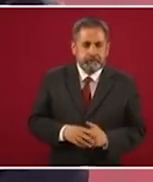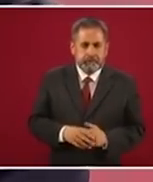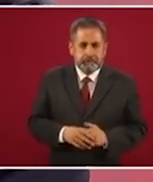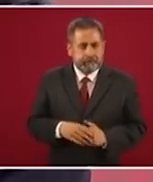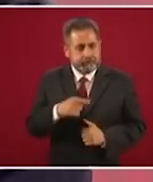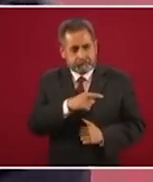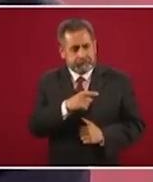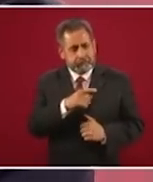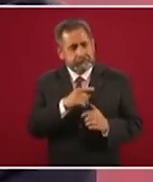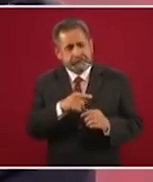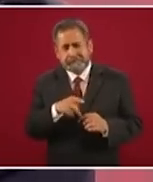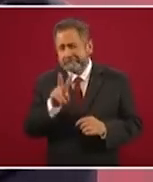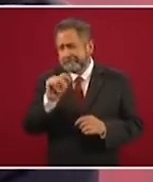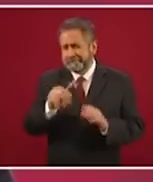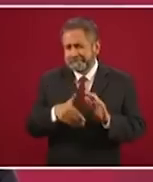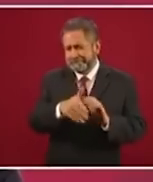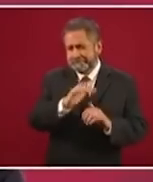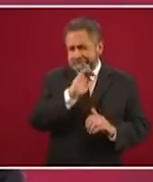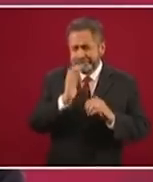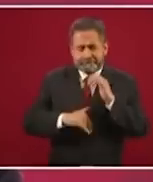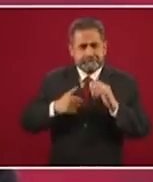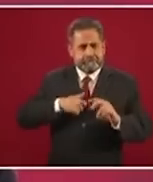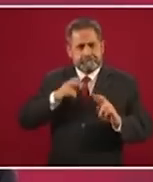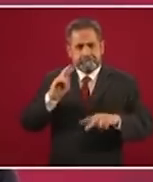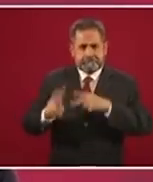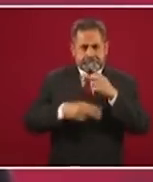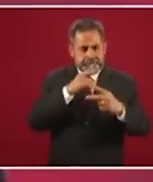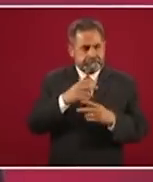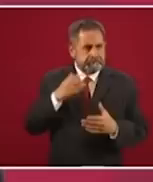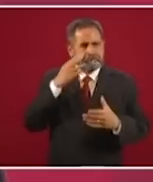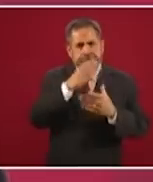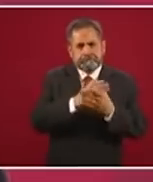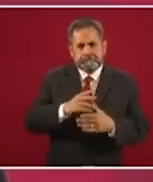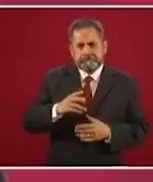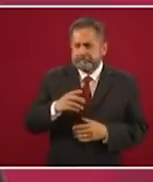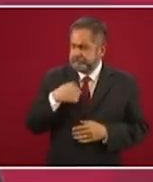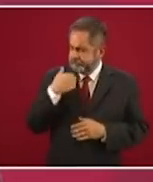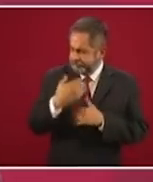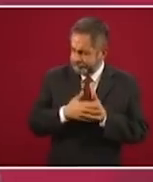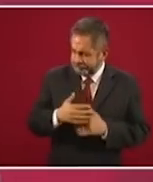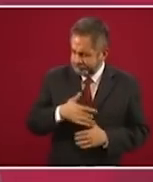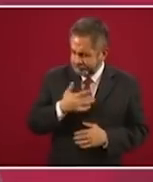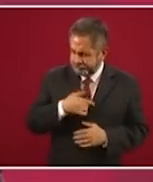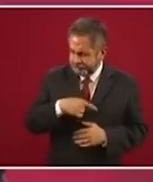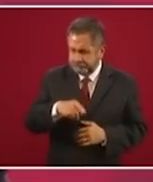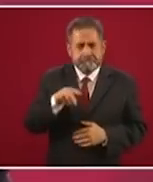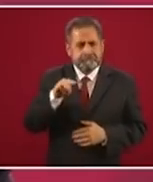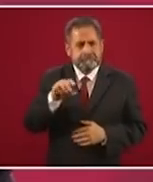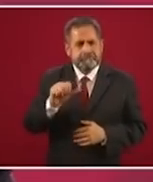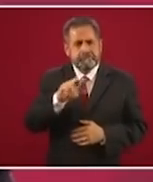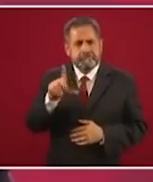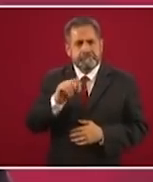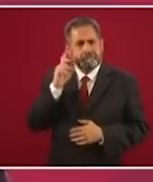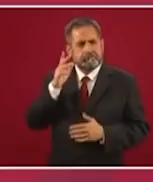se terminó o está por terminar, porque voy a ir para allá en marzo.